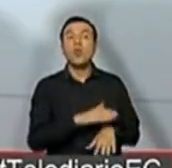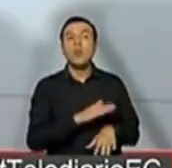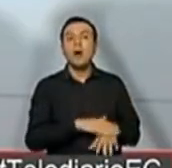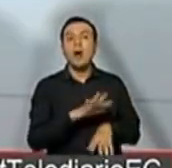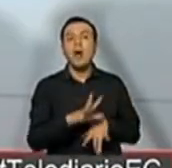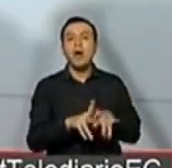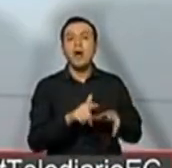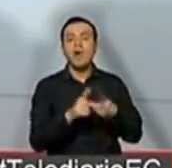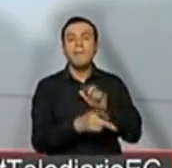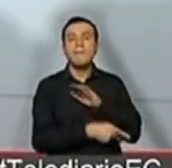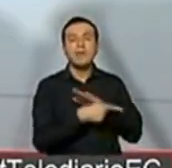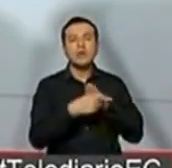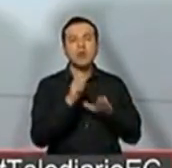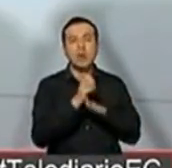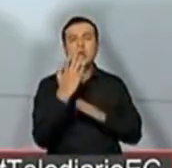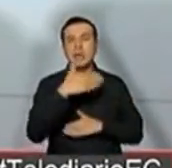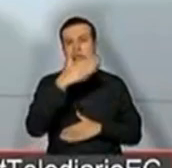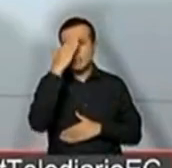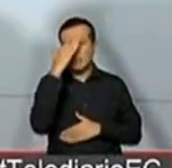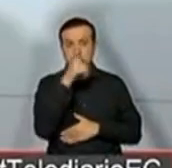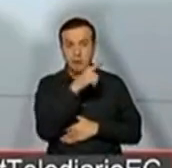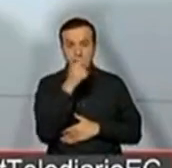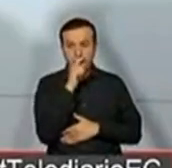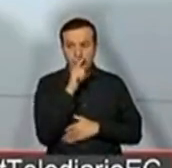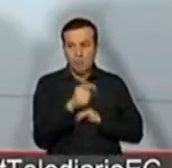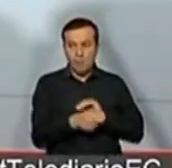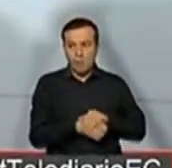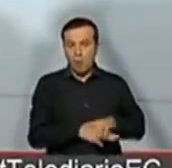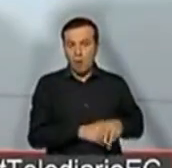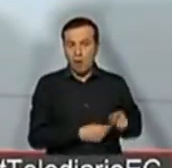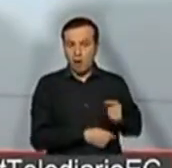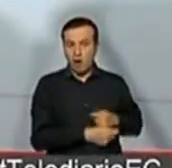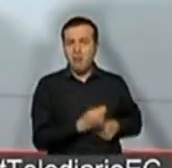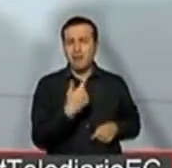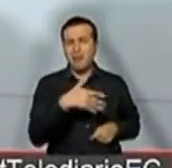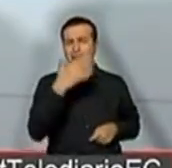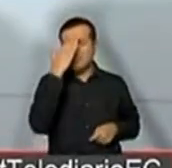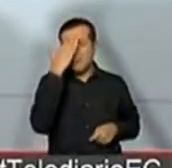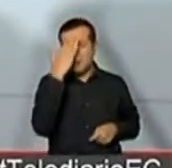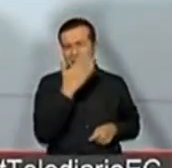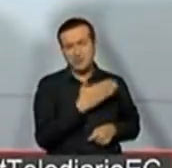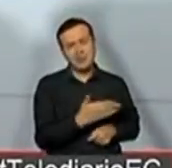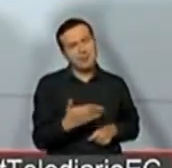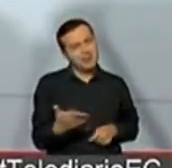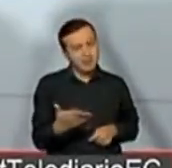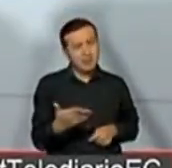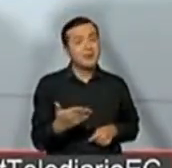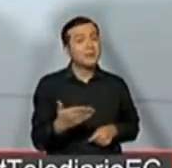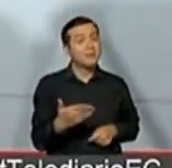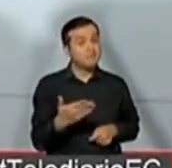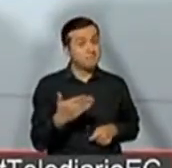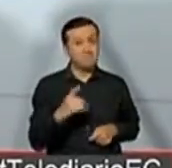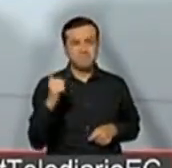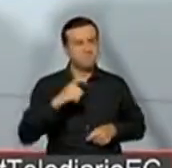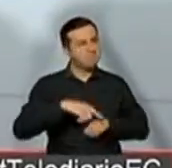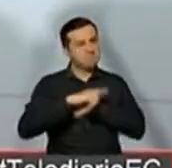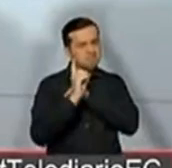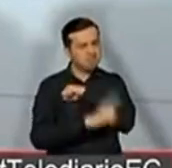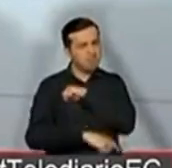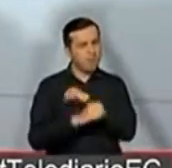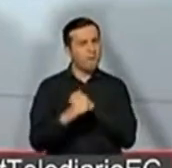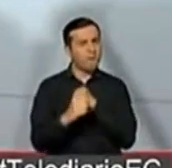de Petroecuador. Ellos saben a dónde se va el combustible desde hace años. Así es que ahí mano dura,